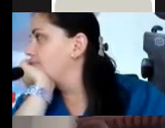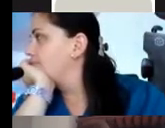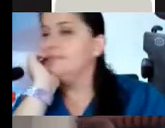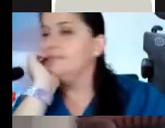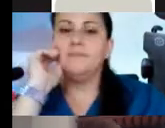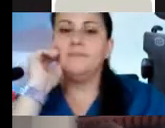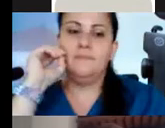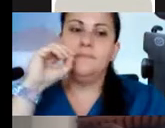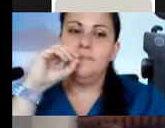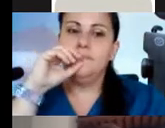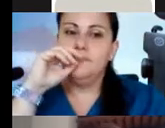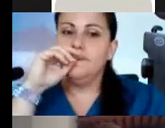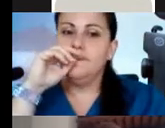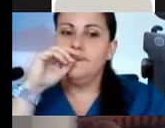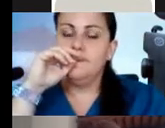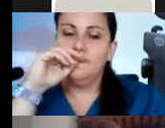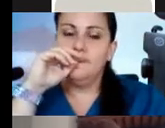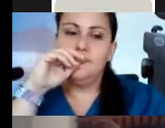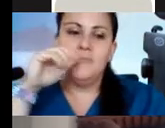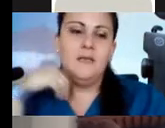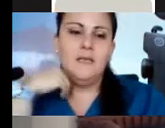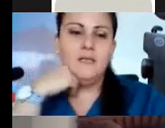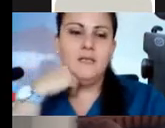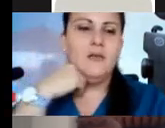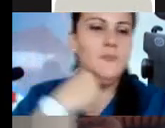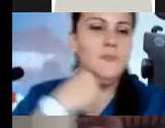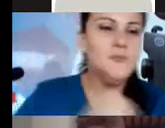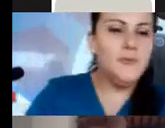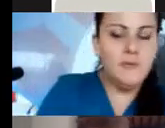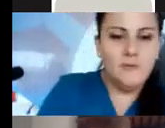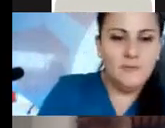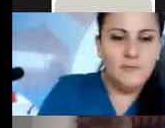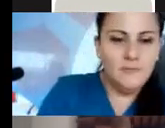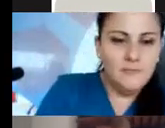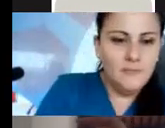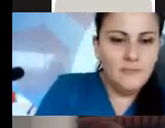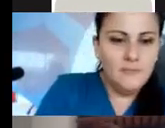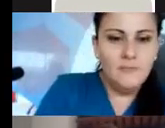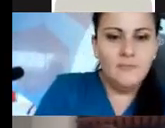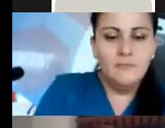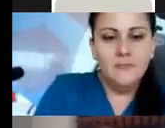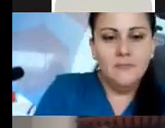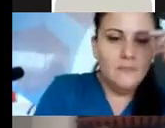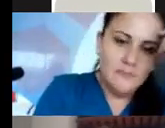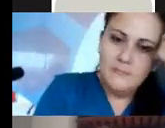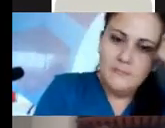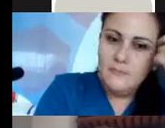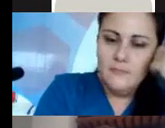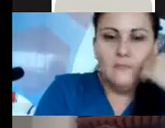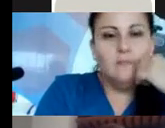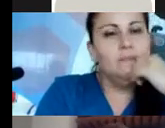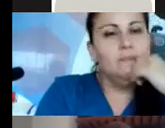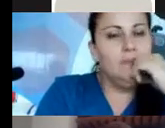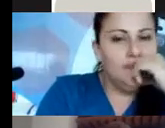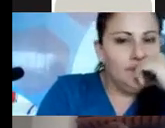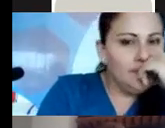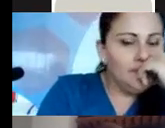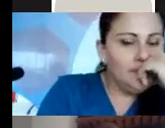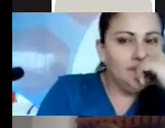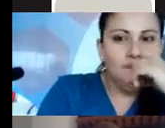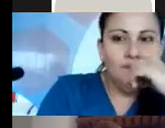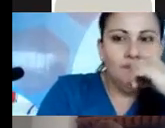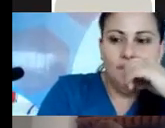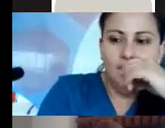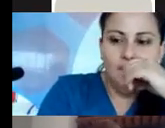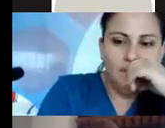medios, otros aditamentos importantes. Aquí a veces se usa cualquier cosa. Se usan cosas redondas, con hierros, no